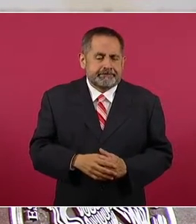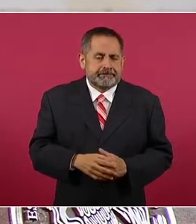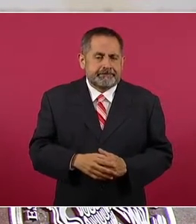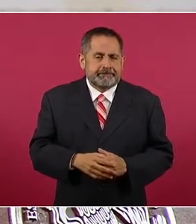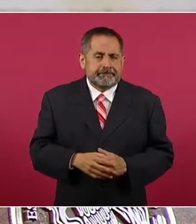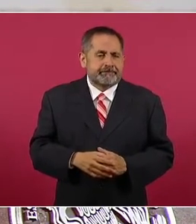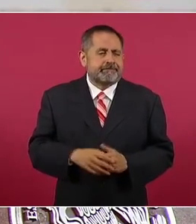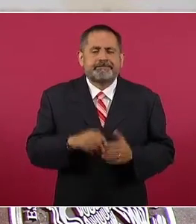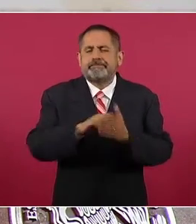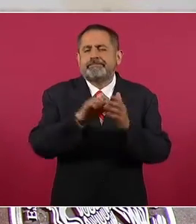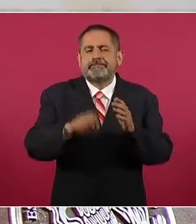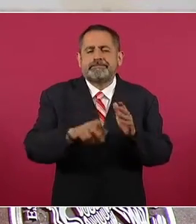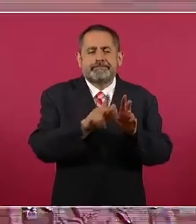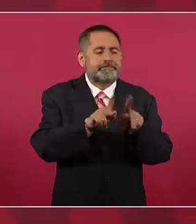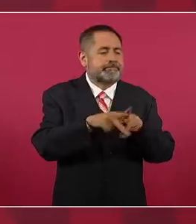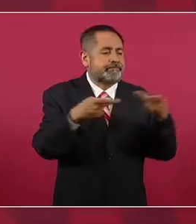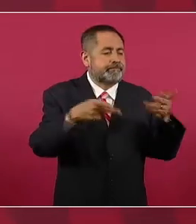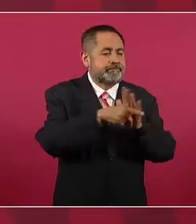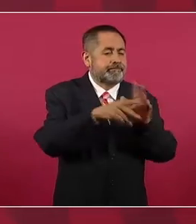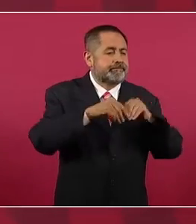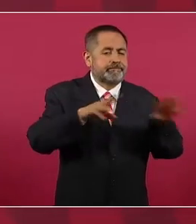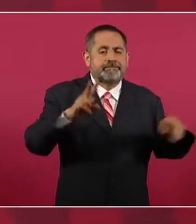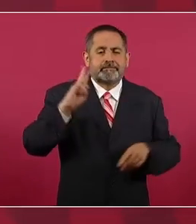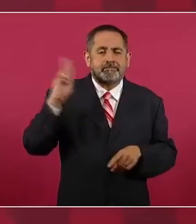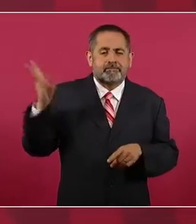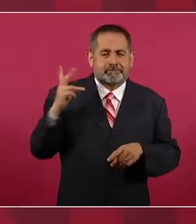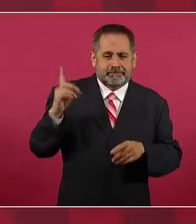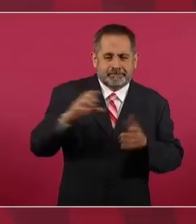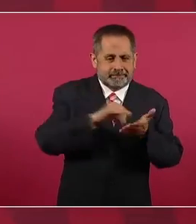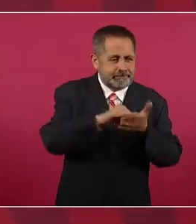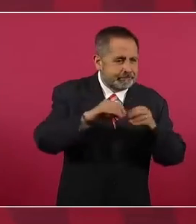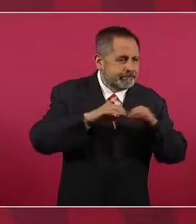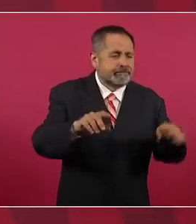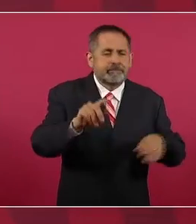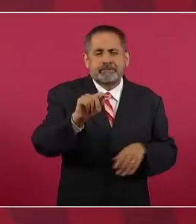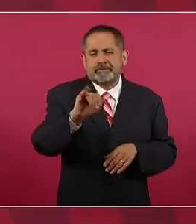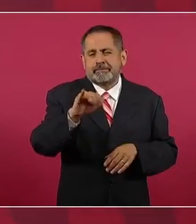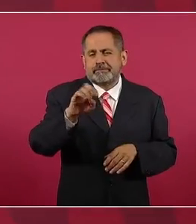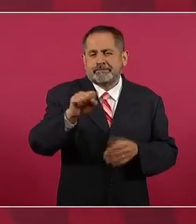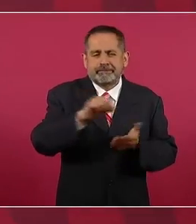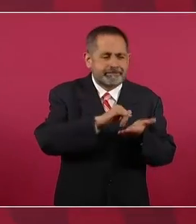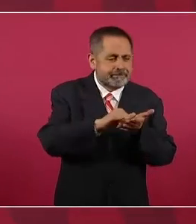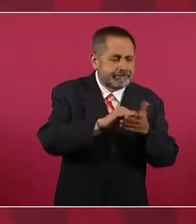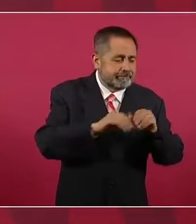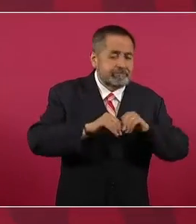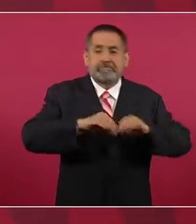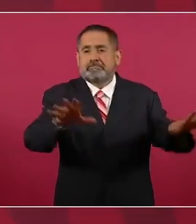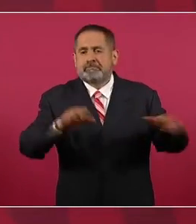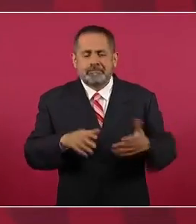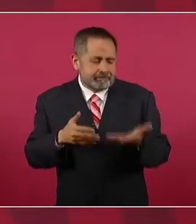Sale un artículo en el Washington Post, en el New York Times, pasa nada.